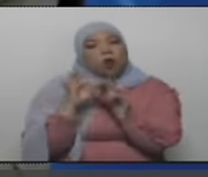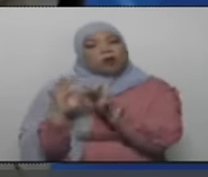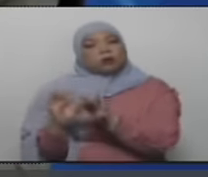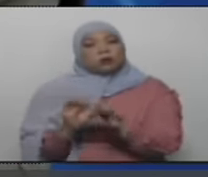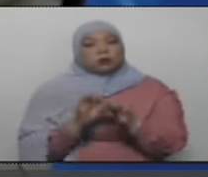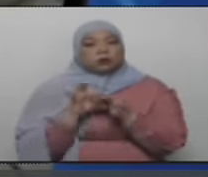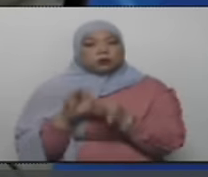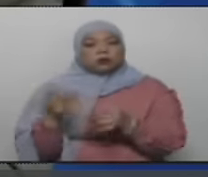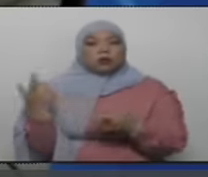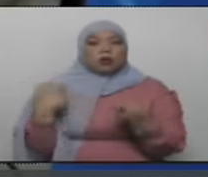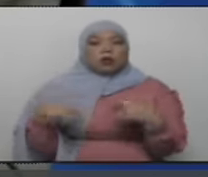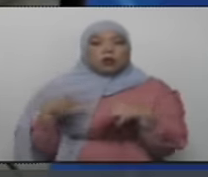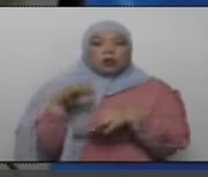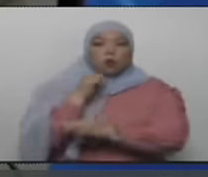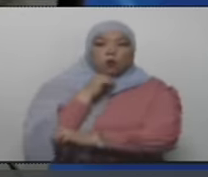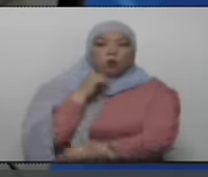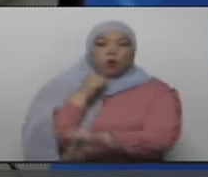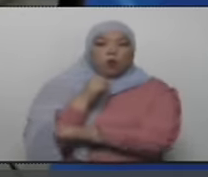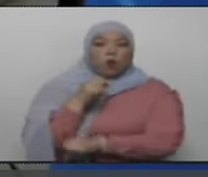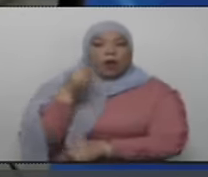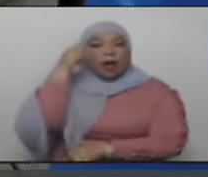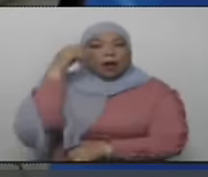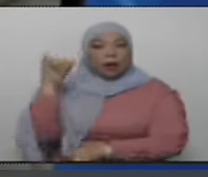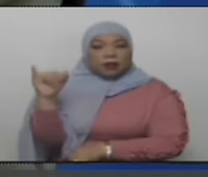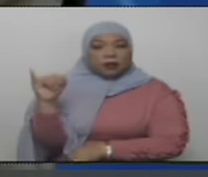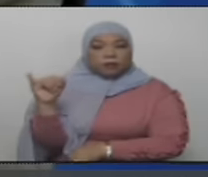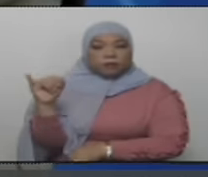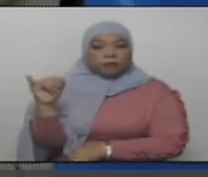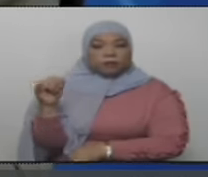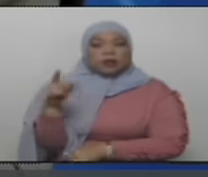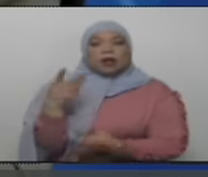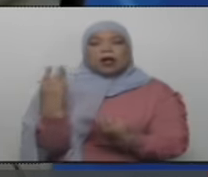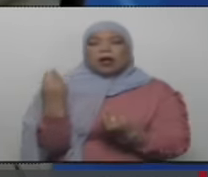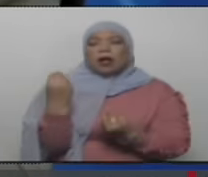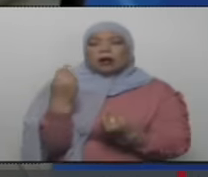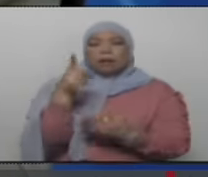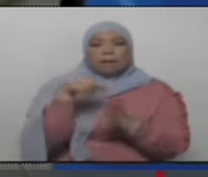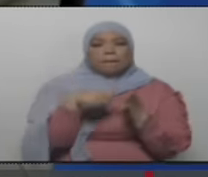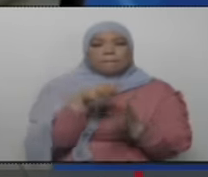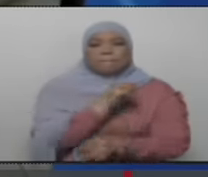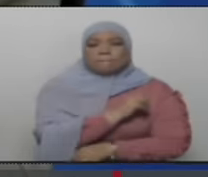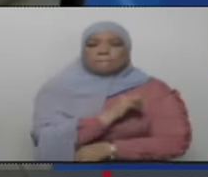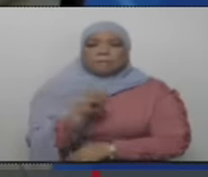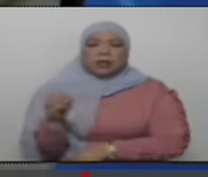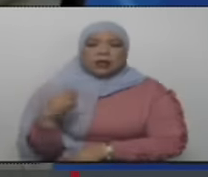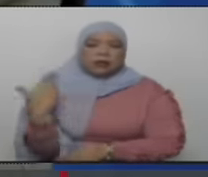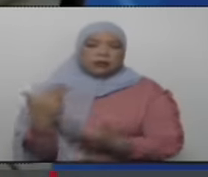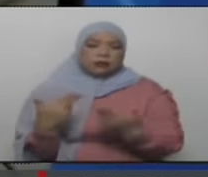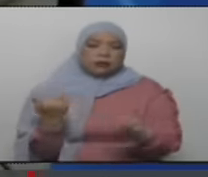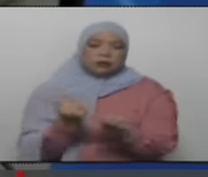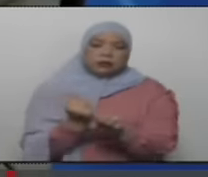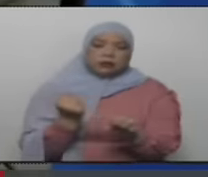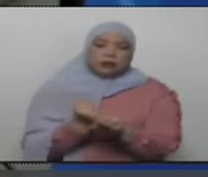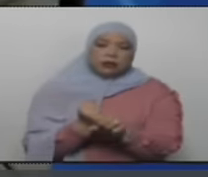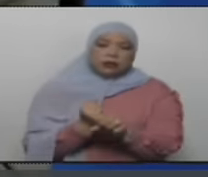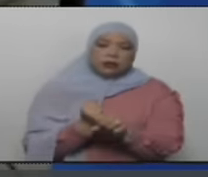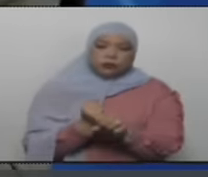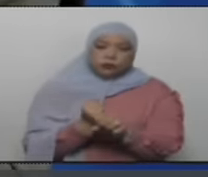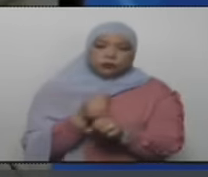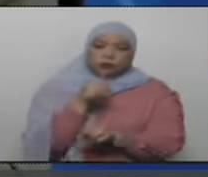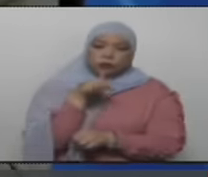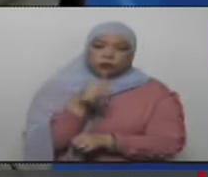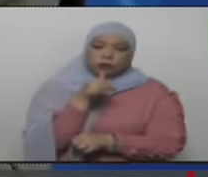con las bandas criminales de Haití, miles de armas en las calles para caotizar Haití